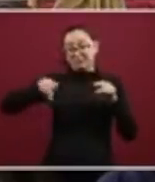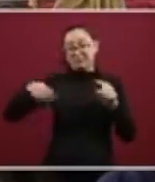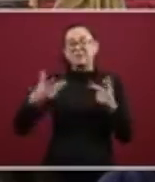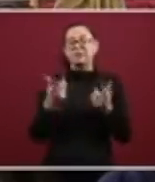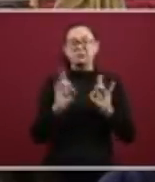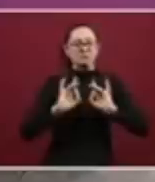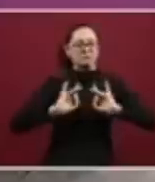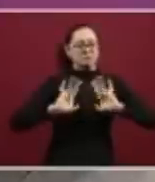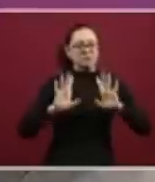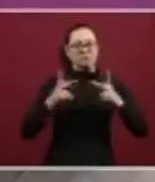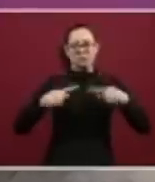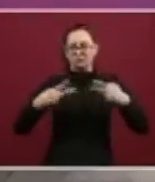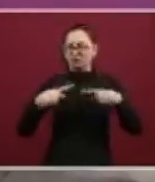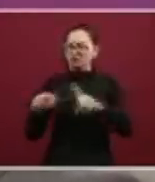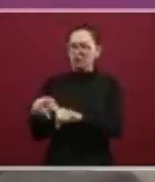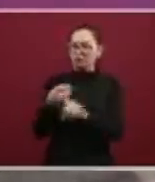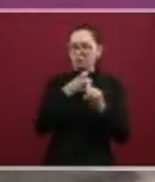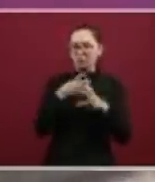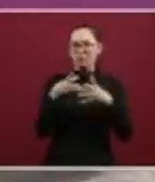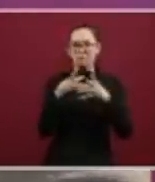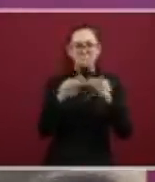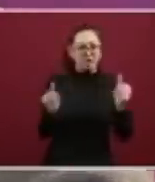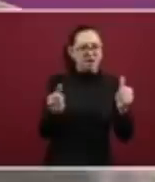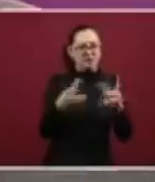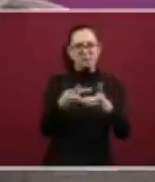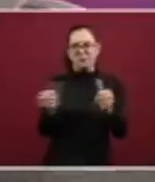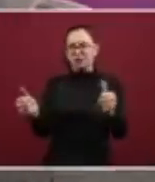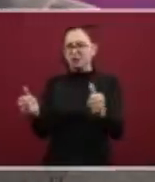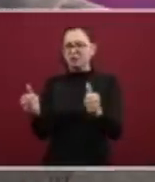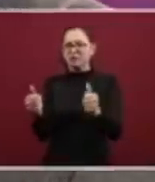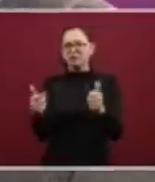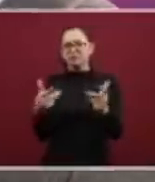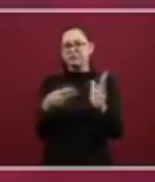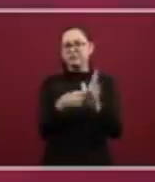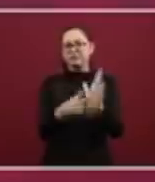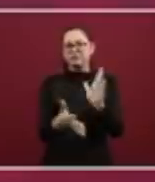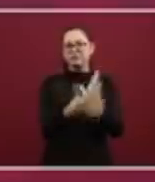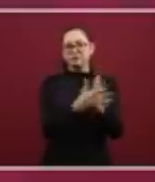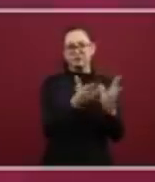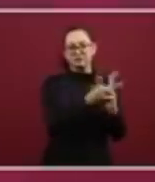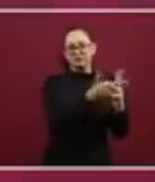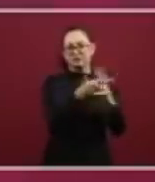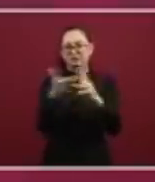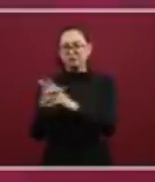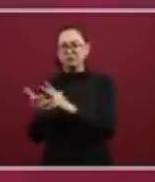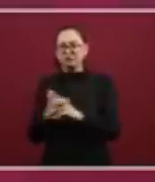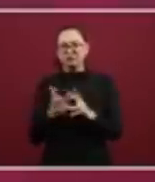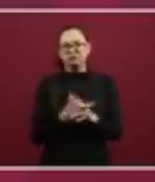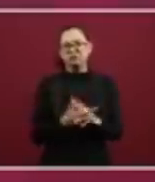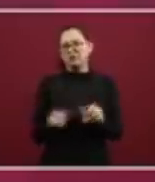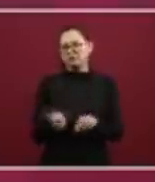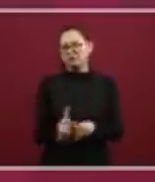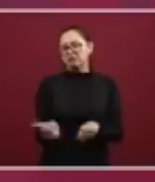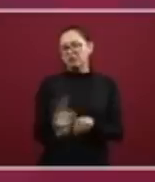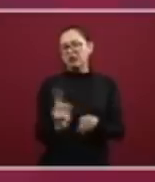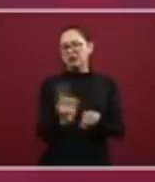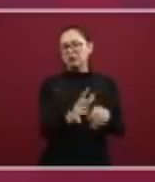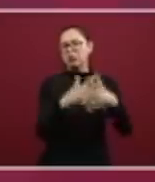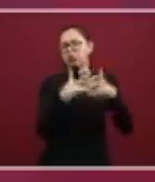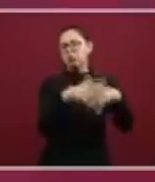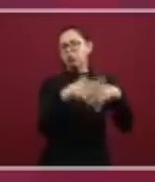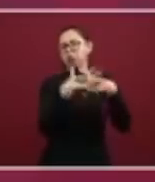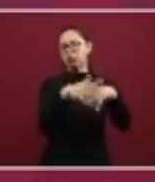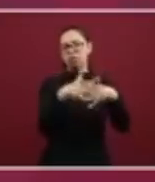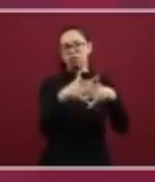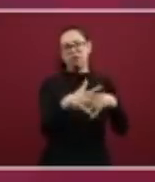de desaparición forzada o desaparición por particulares se mezclaban con los datos de homicidio sometidos todos los días, a pesar de que